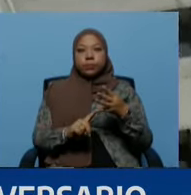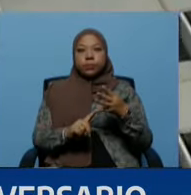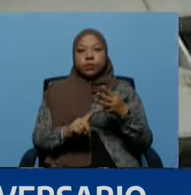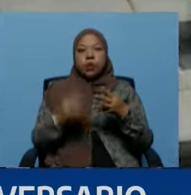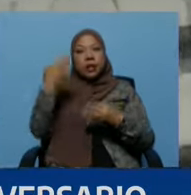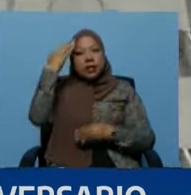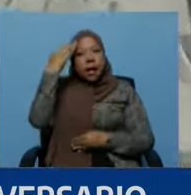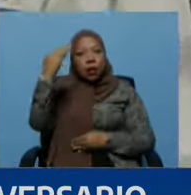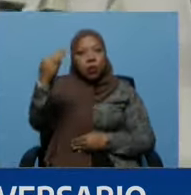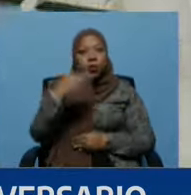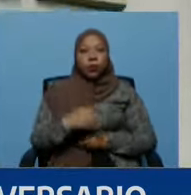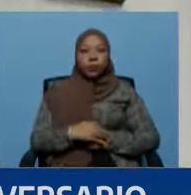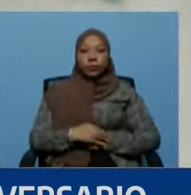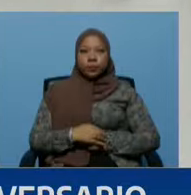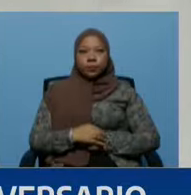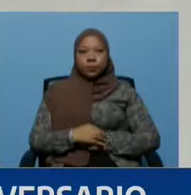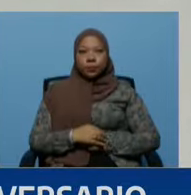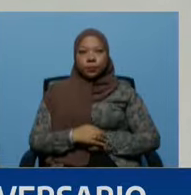¡Saludo!